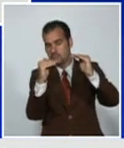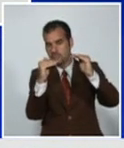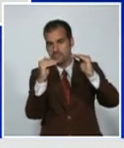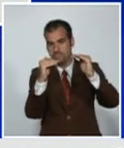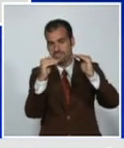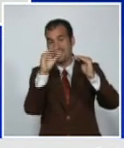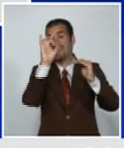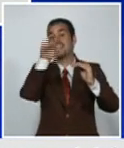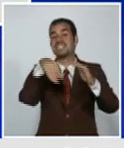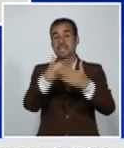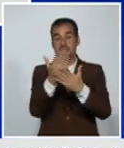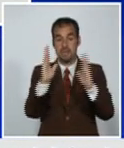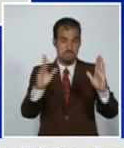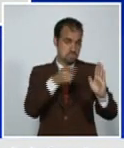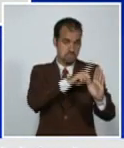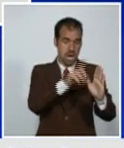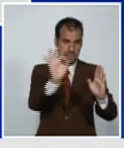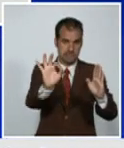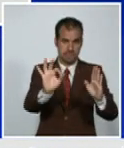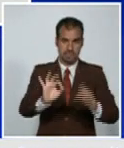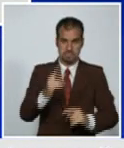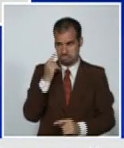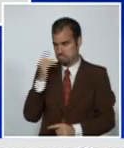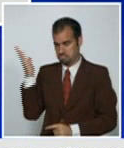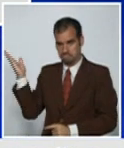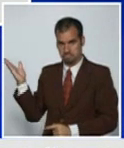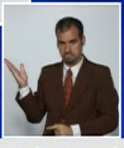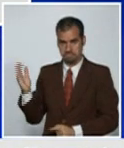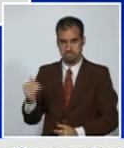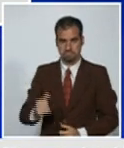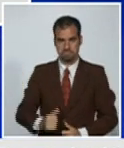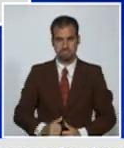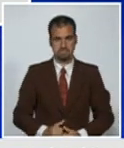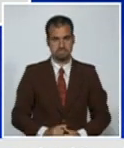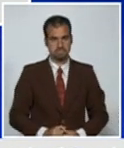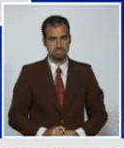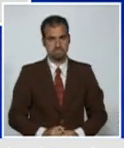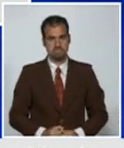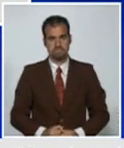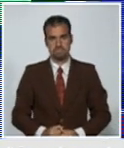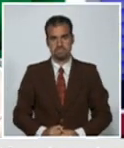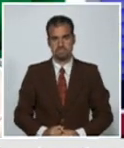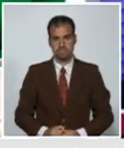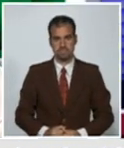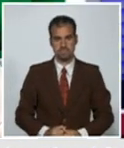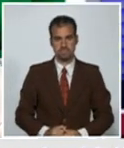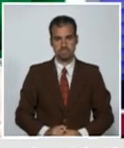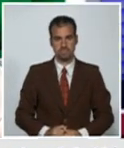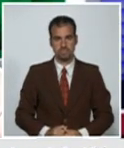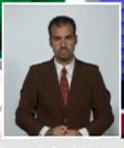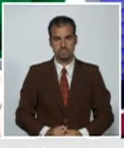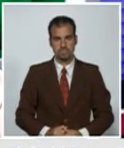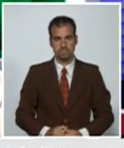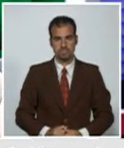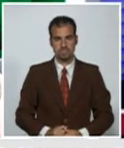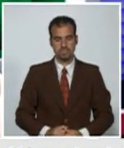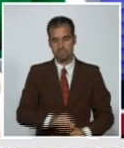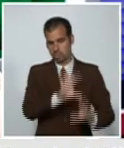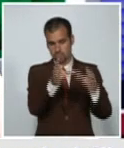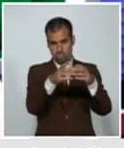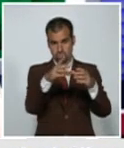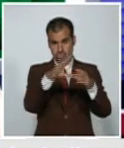15 días, como se puede ver ahí. Del total de casos confirmados,